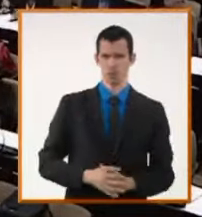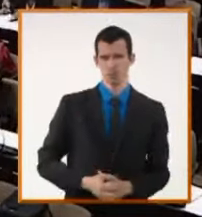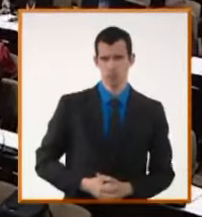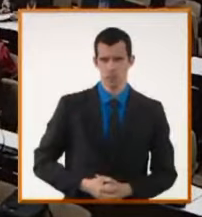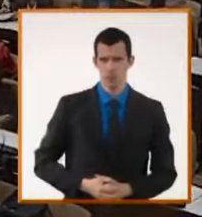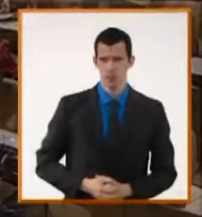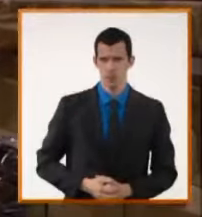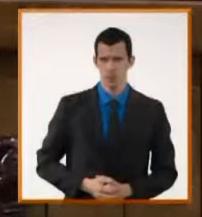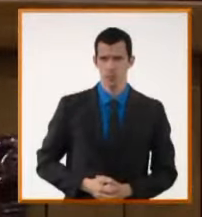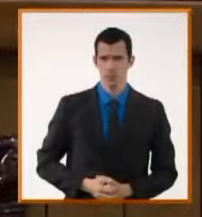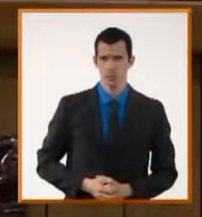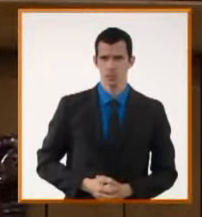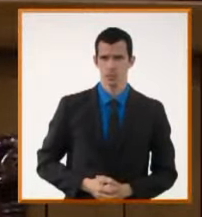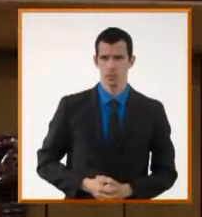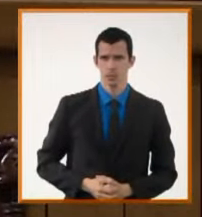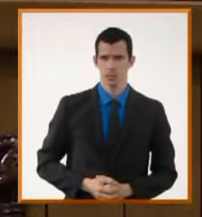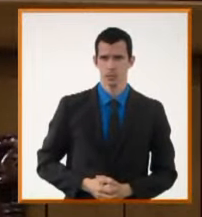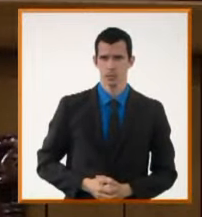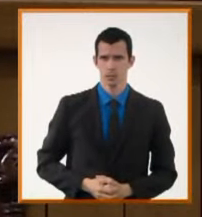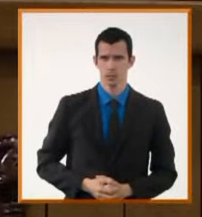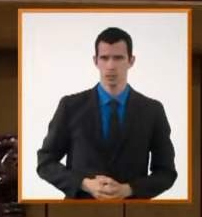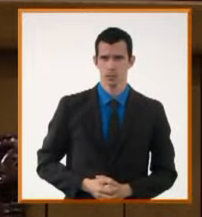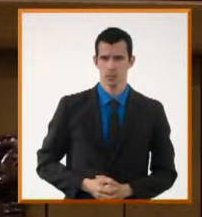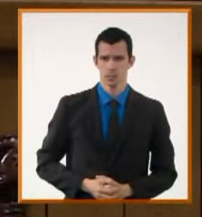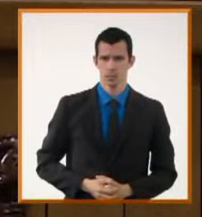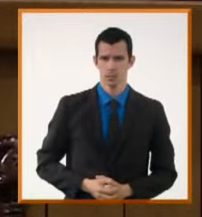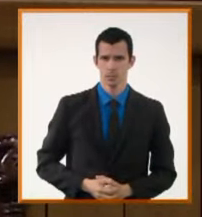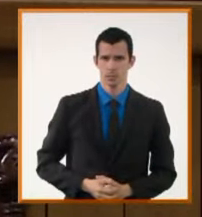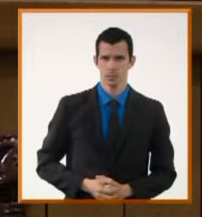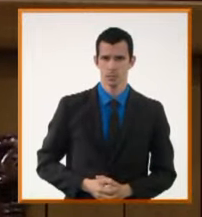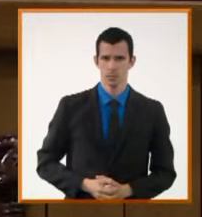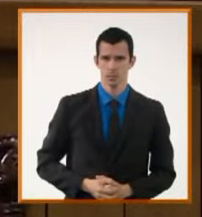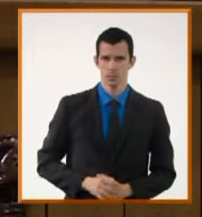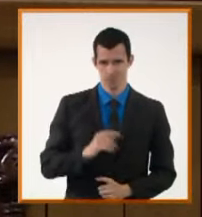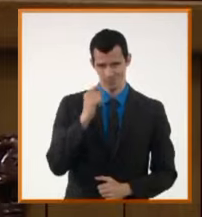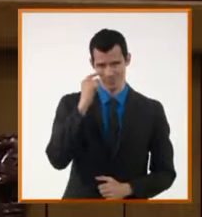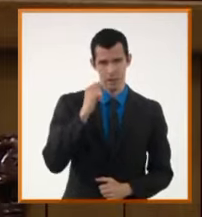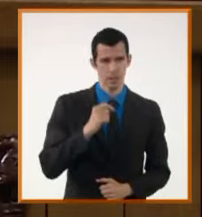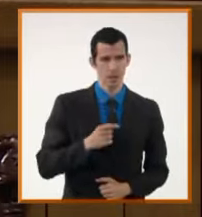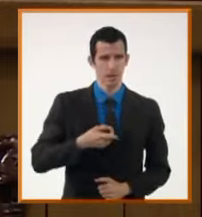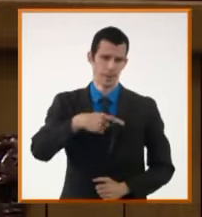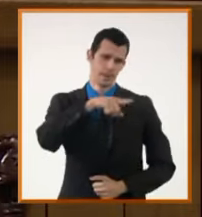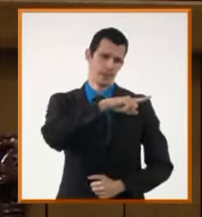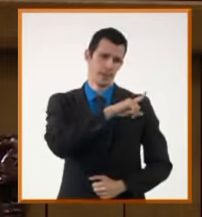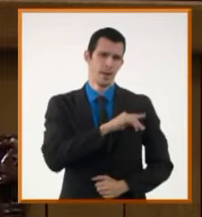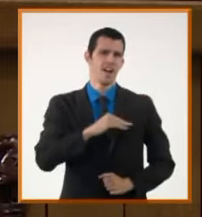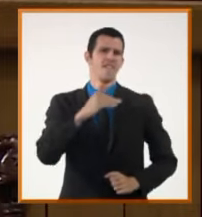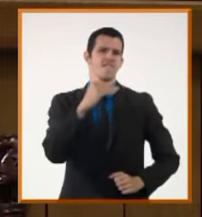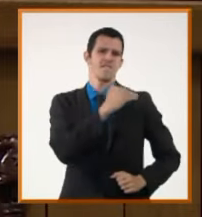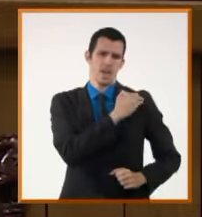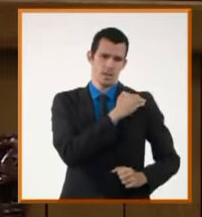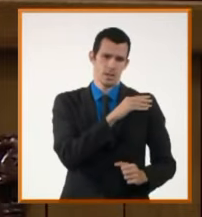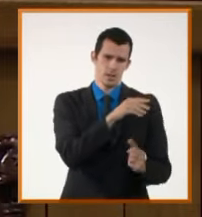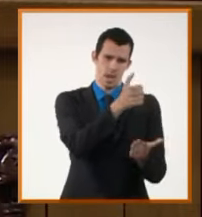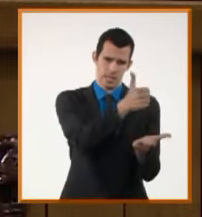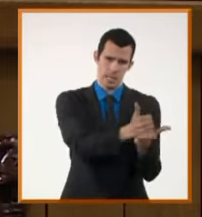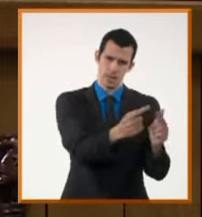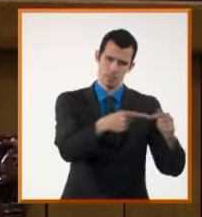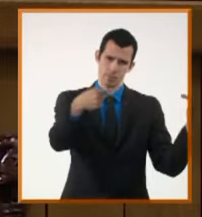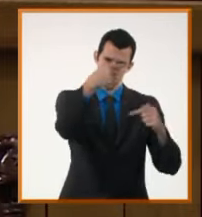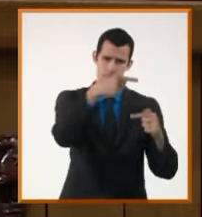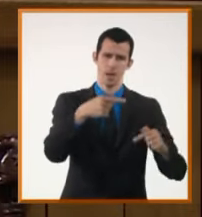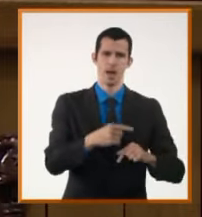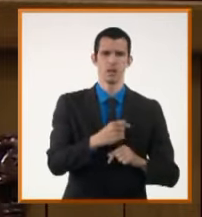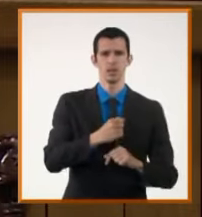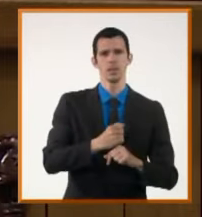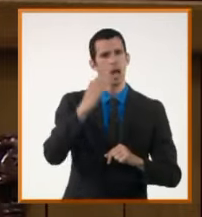Los otros días estábamos invitados a un ascenso en el MINFAR y llegó el general de Jesse. Dijo, sigan